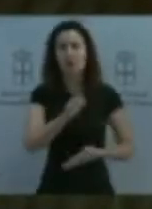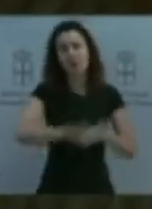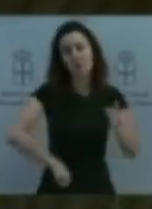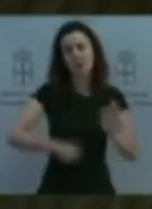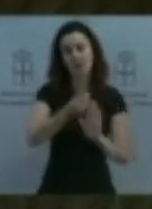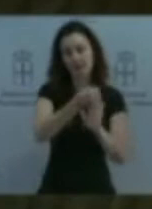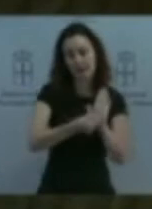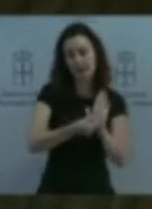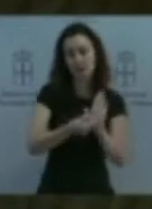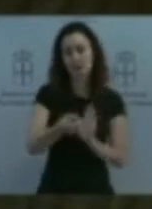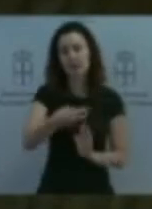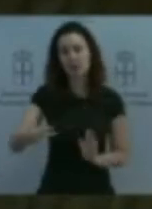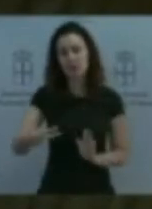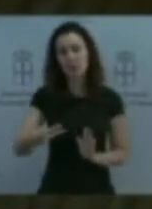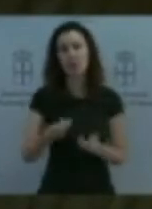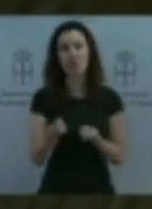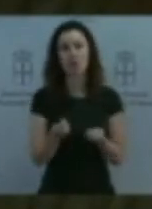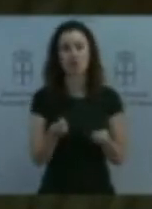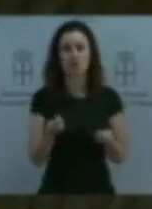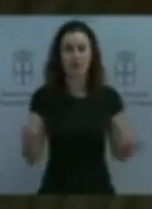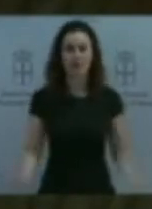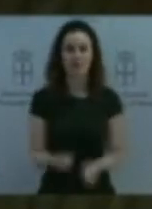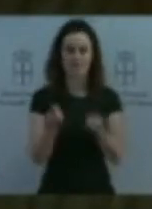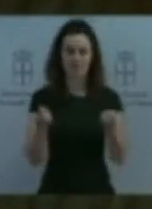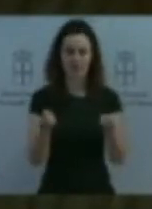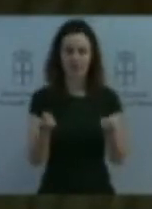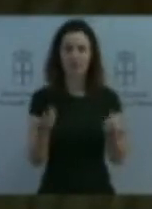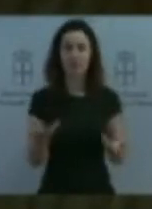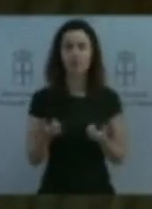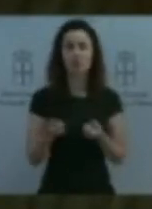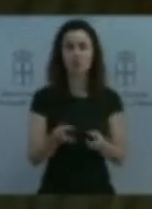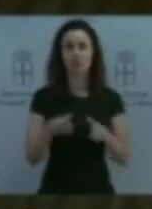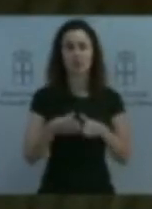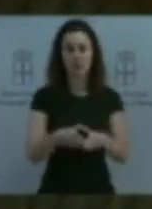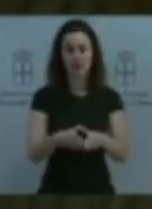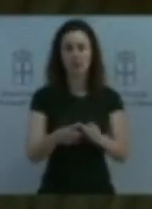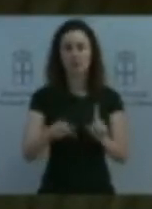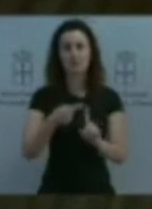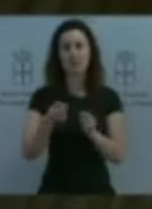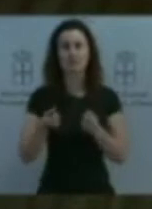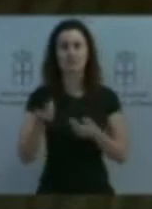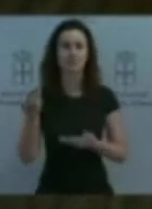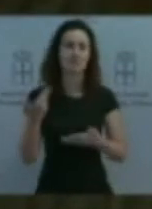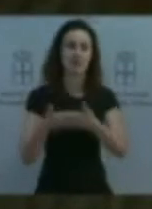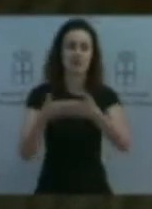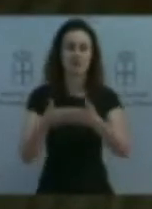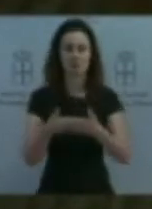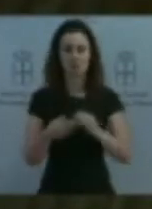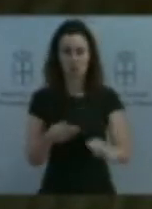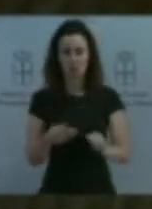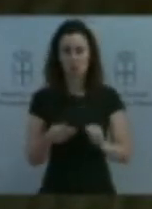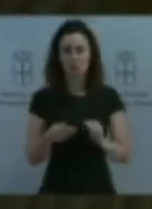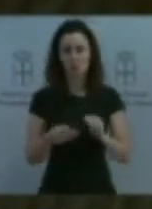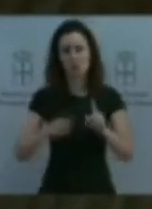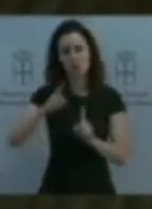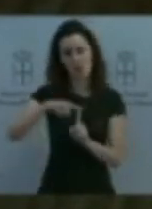campaña. Naturalmente, tanto el número de embarcaciones como el cupo máximo permitido se determinan conjugando la rentabilidad económica del recurso con una